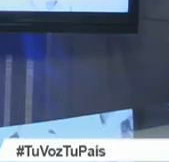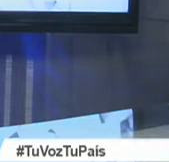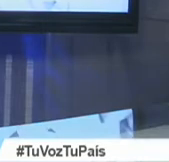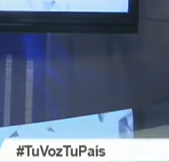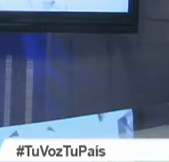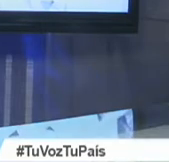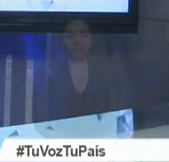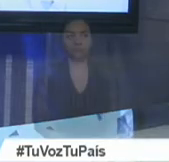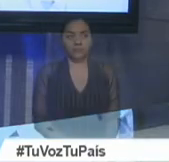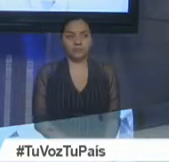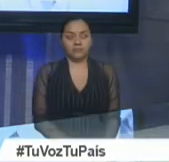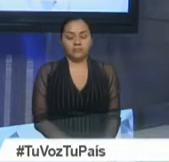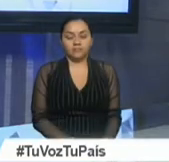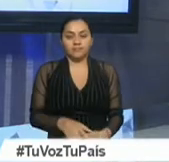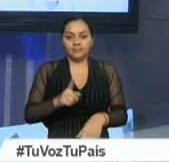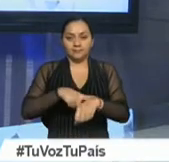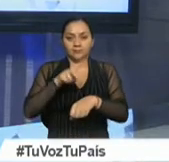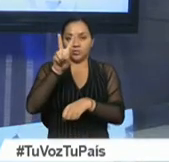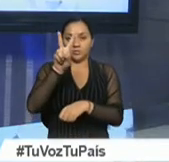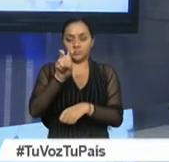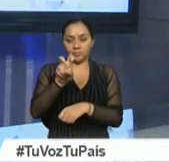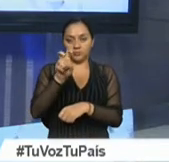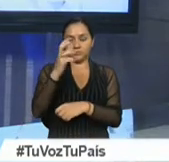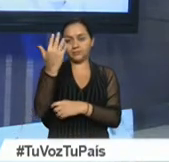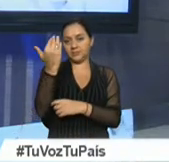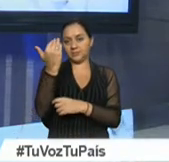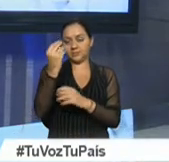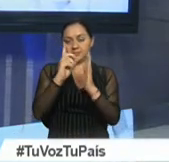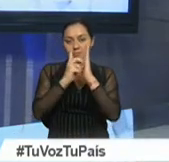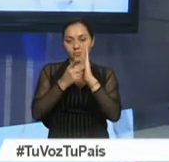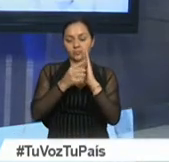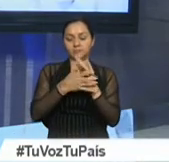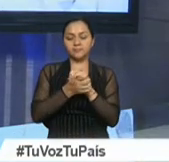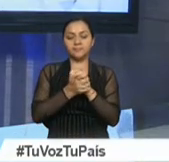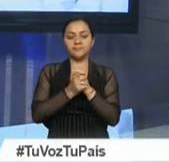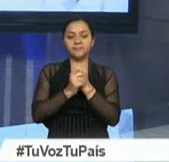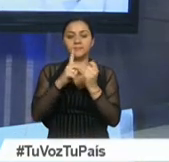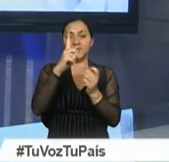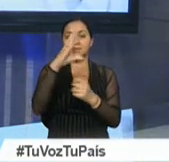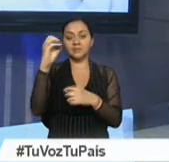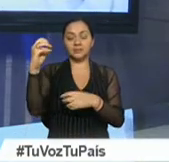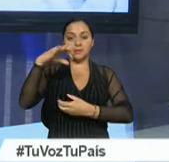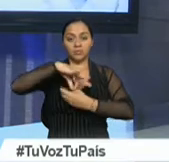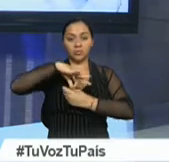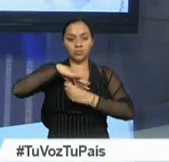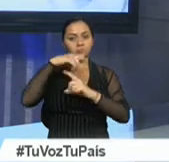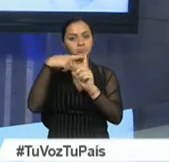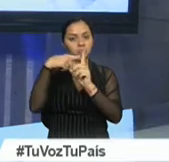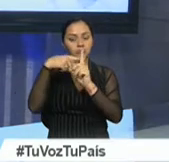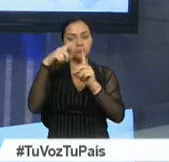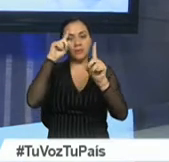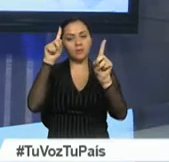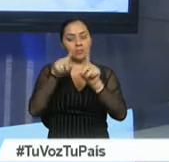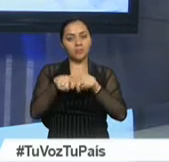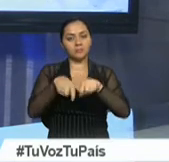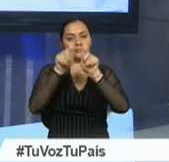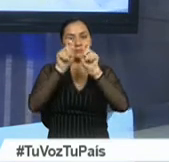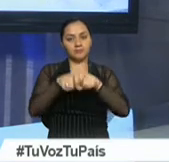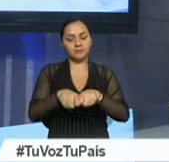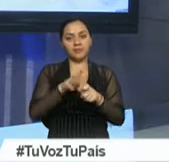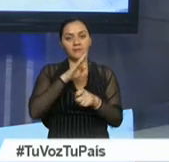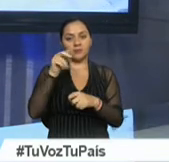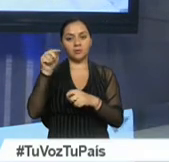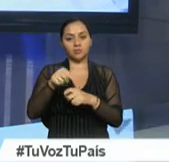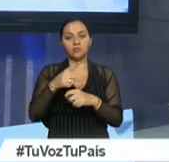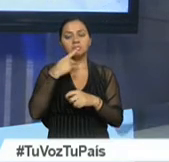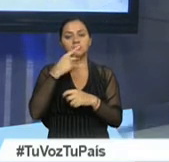...14:15, una hora menos en Galápagos. Continuamos con más información. Con 100 votos afirmativos, se aprobó el convenio con Belarus para evitar la